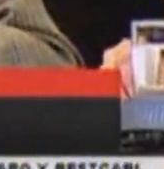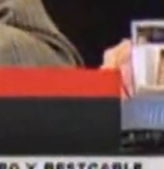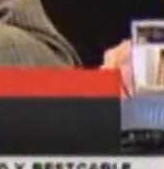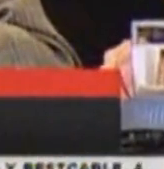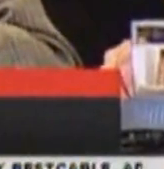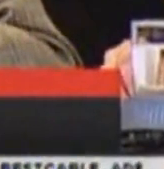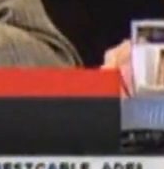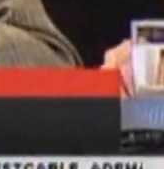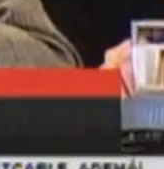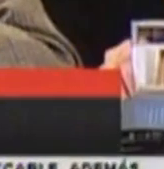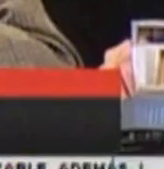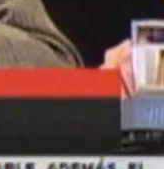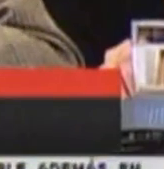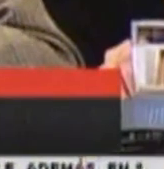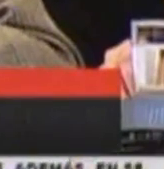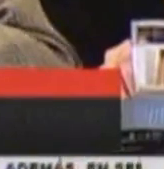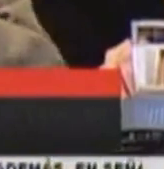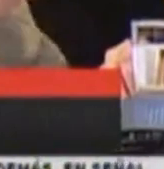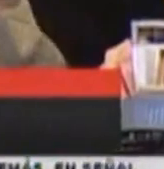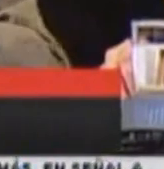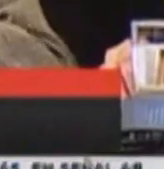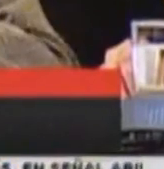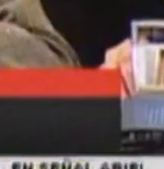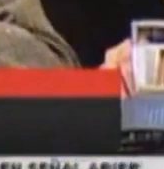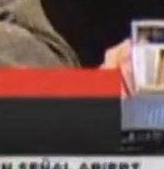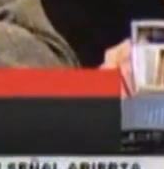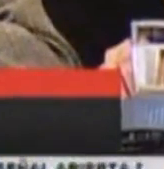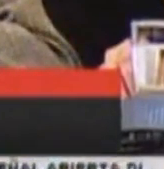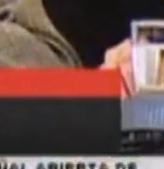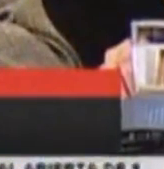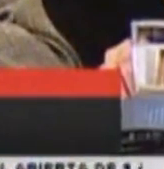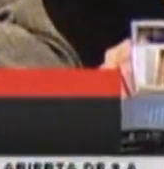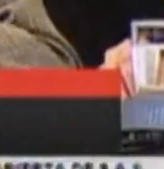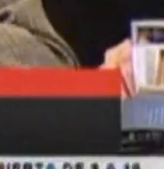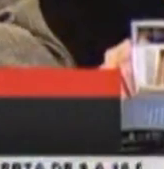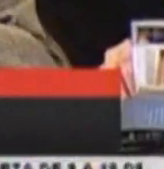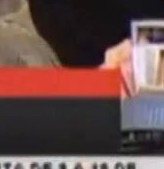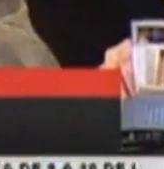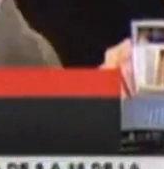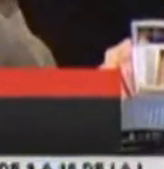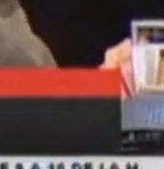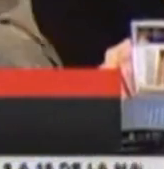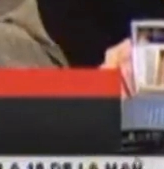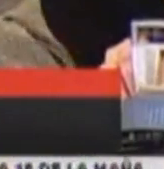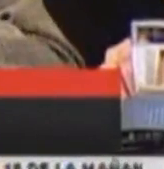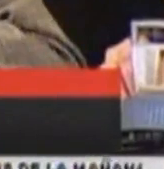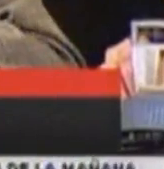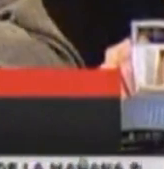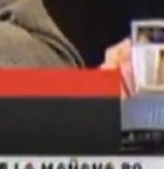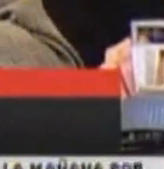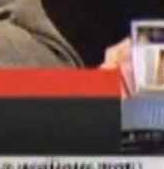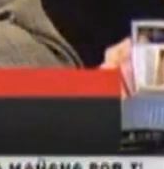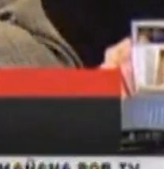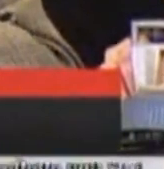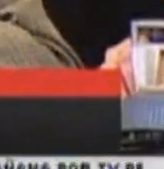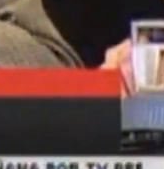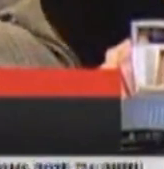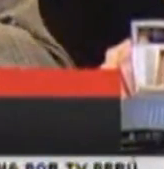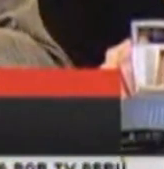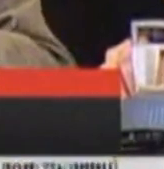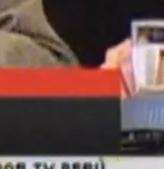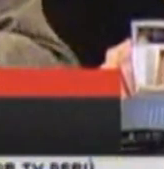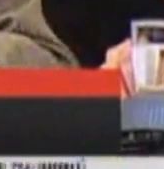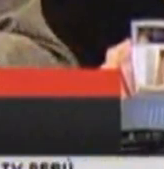La infraestructura, los activos, la calidad de servicios públicos. Entonces, vamos a seguir discutiendo entre todos cómo logramos